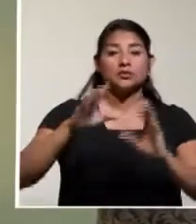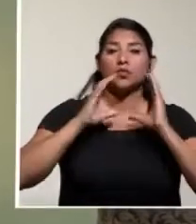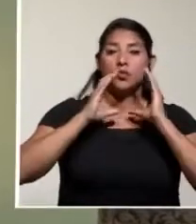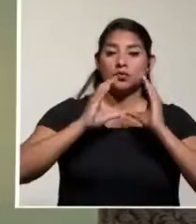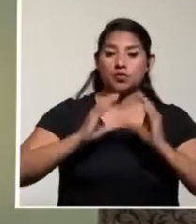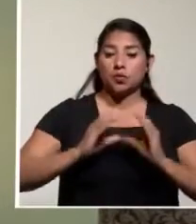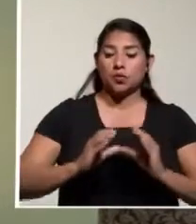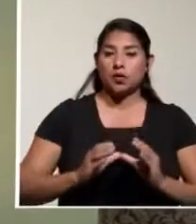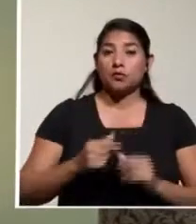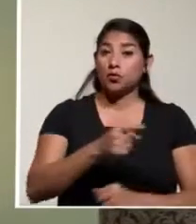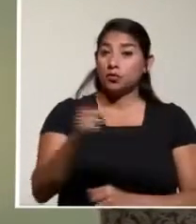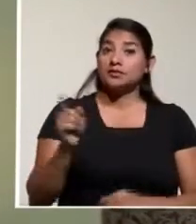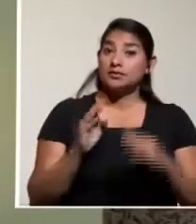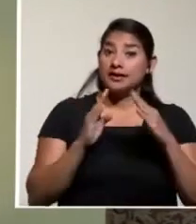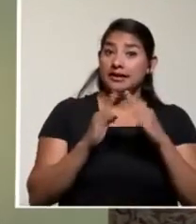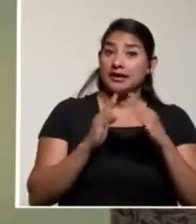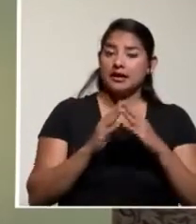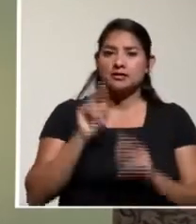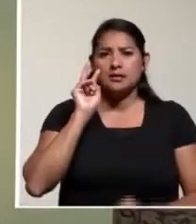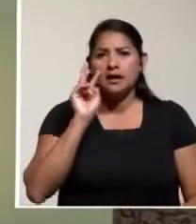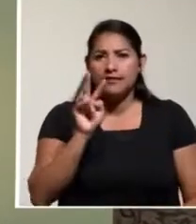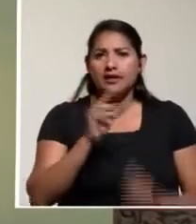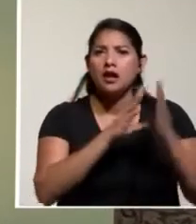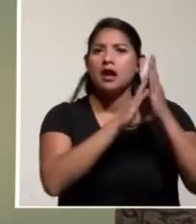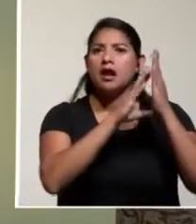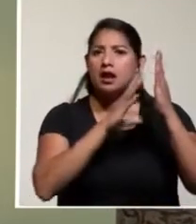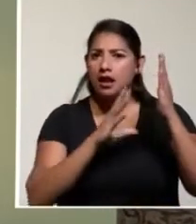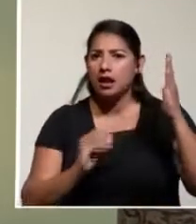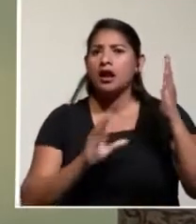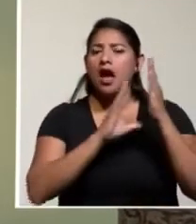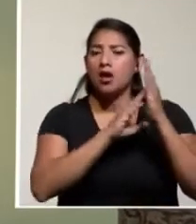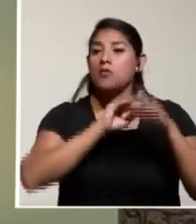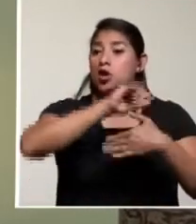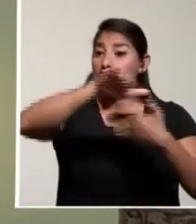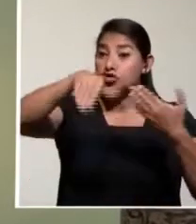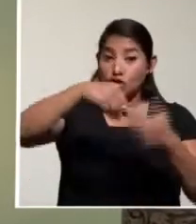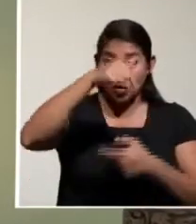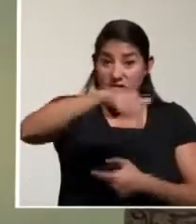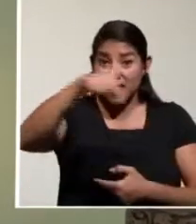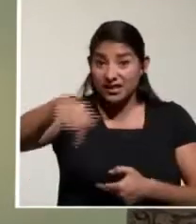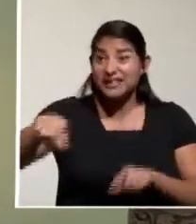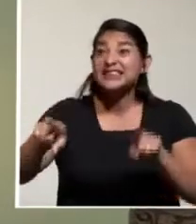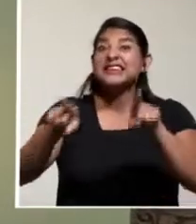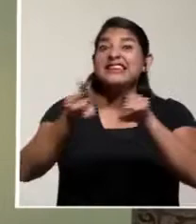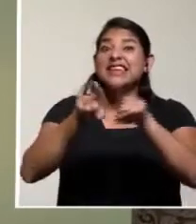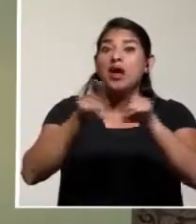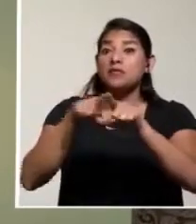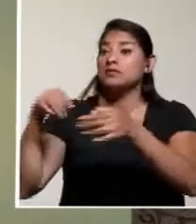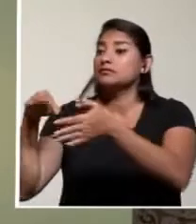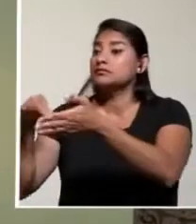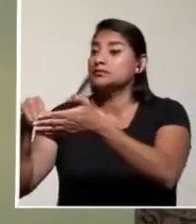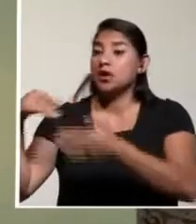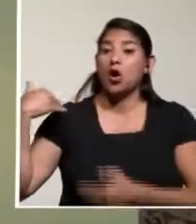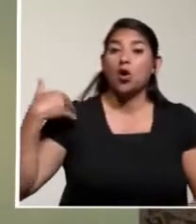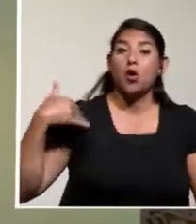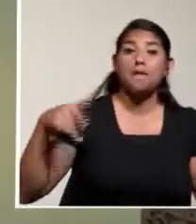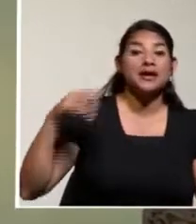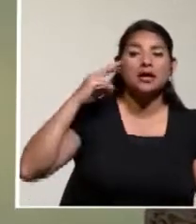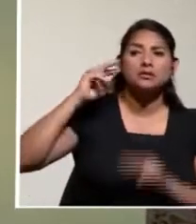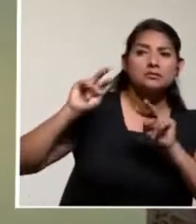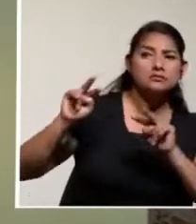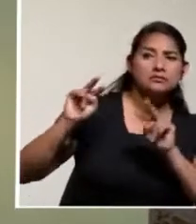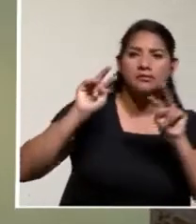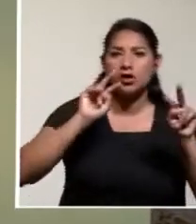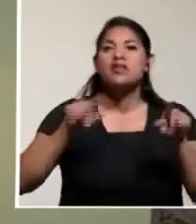nuestro cuerpo. Ustedes allá en la casa me siguen y niña Carla, todos los que están aquí, de nuestros alumnos que están aquí atrás, ¿verdad? Viéndome a